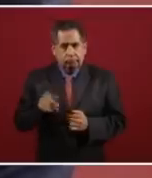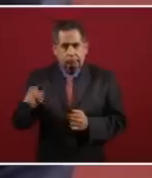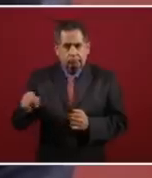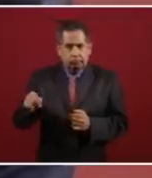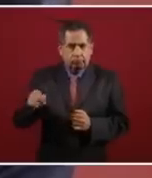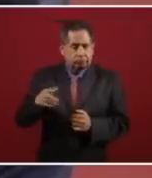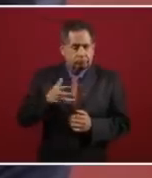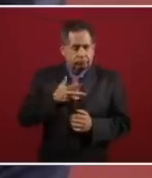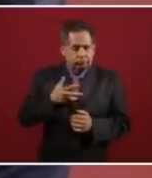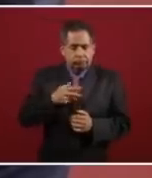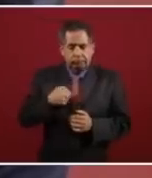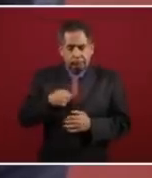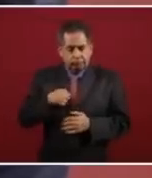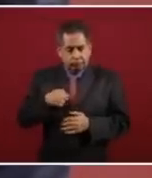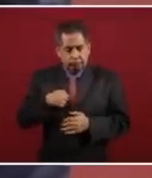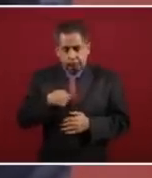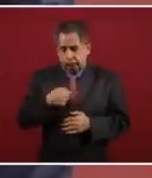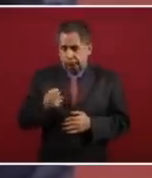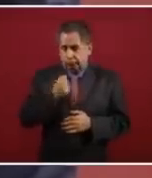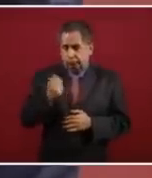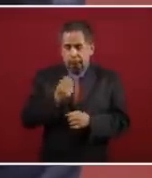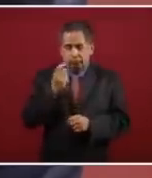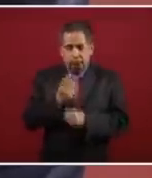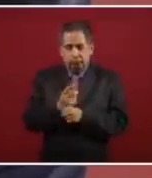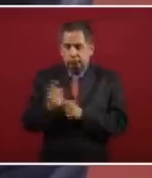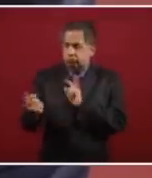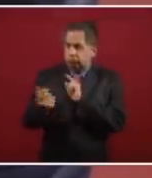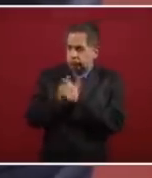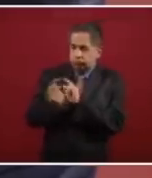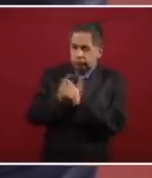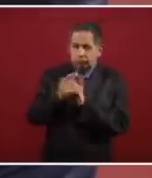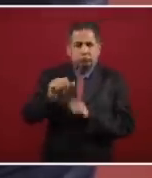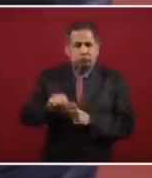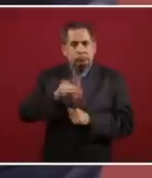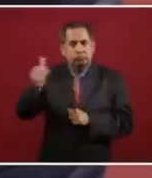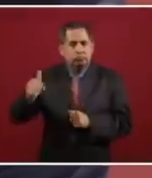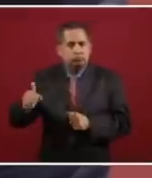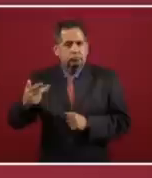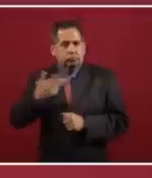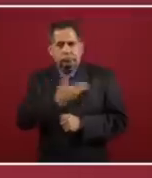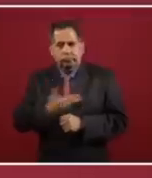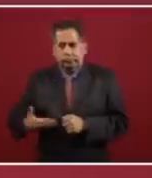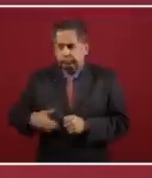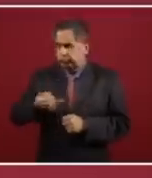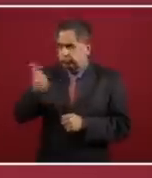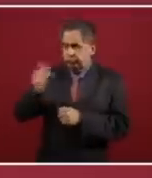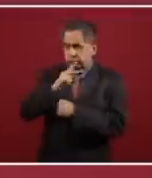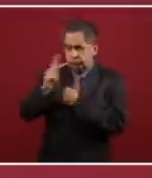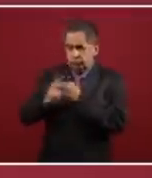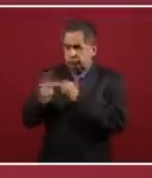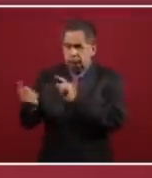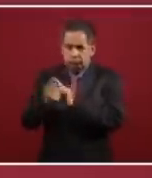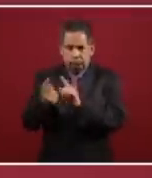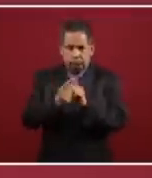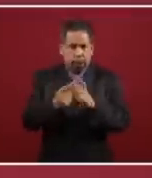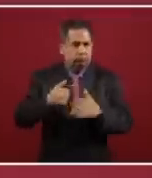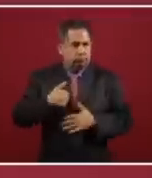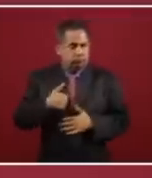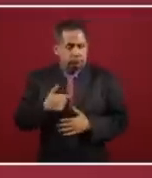Tenido la dicha, la oportunidad de recibir a otros mandatarios de otros países.